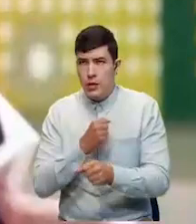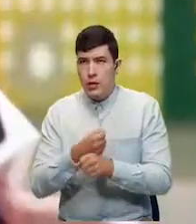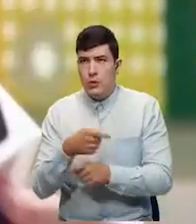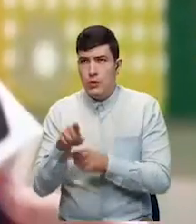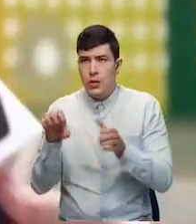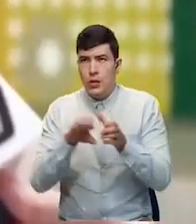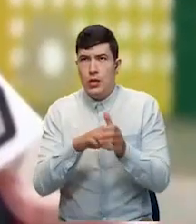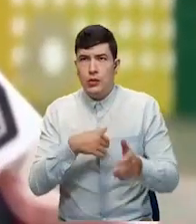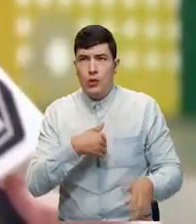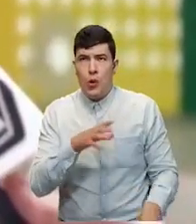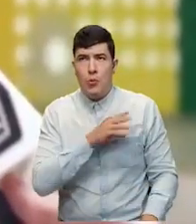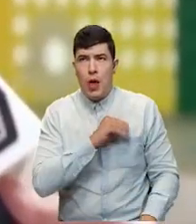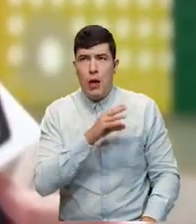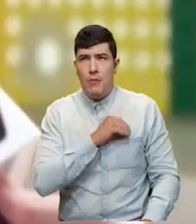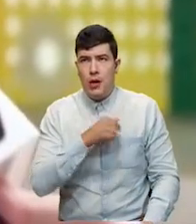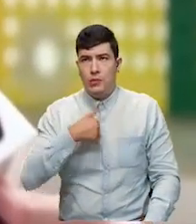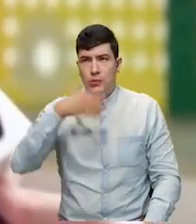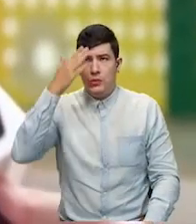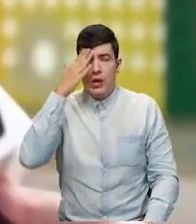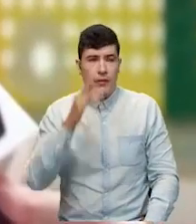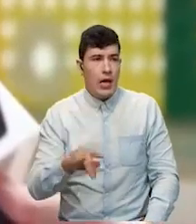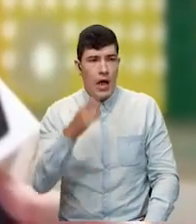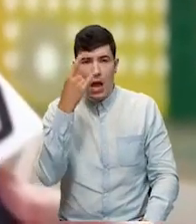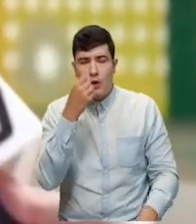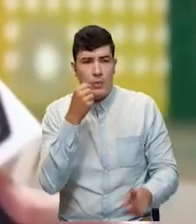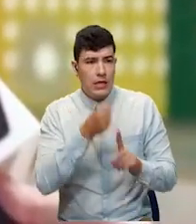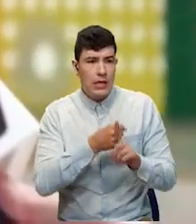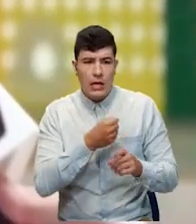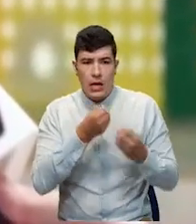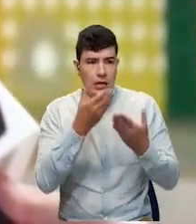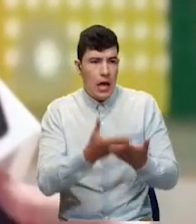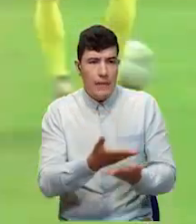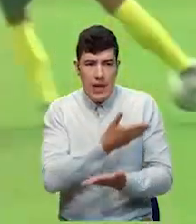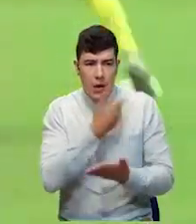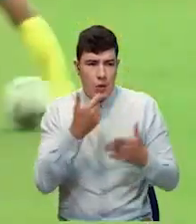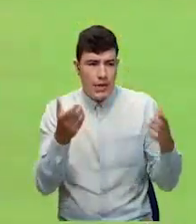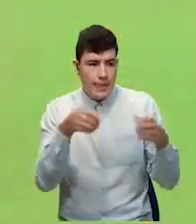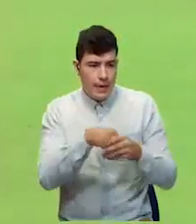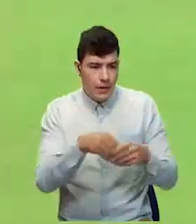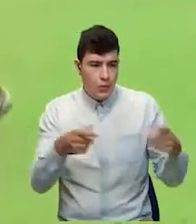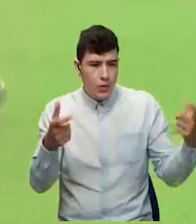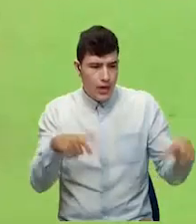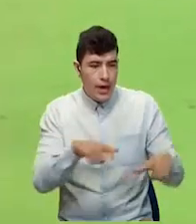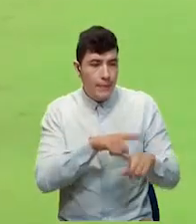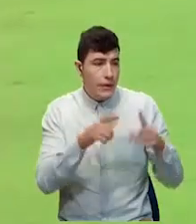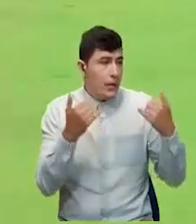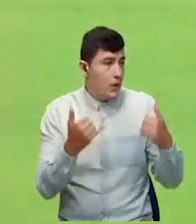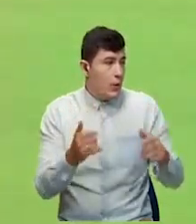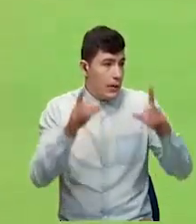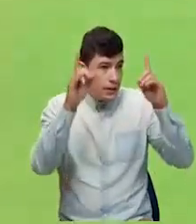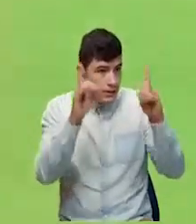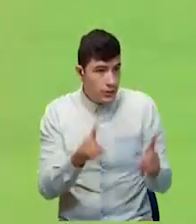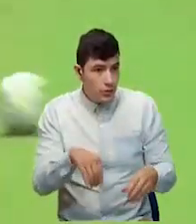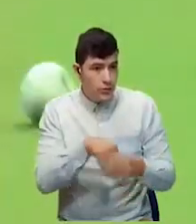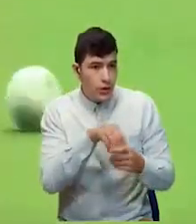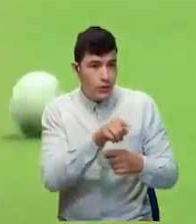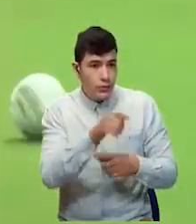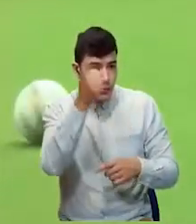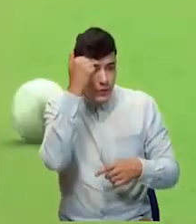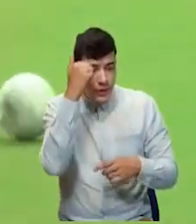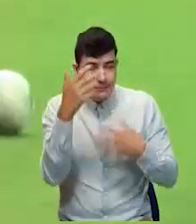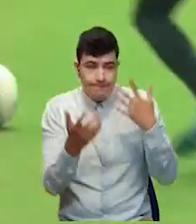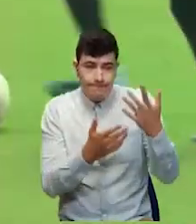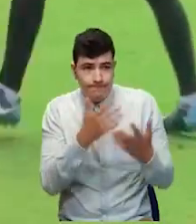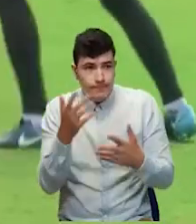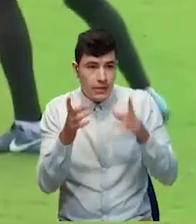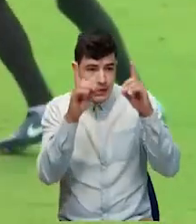tranquilo, sabiendo que uno siempre trata de dar lo mejor adentro de la cancha y bueno, ahora la decisión pasa por el profe y lo que